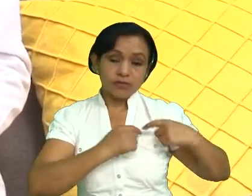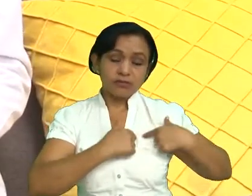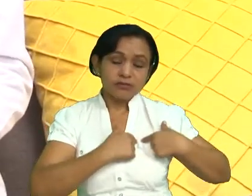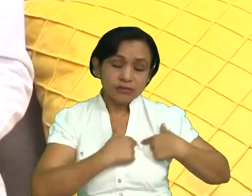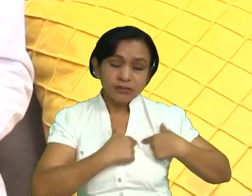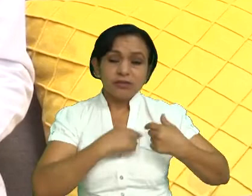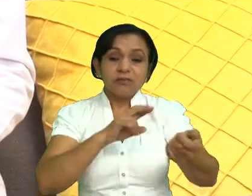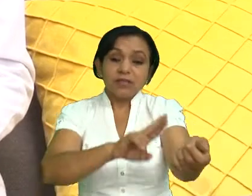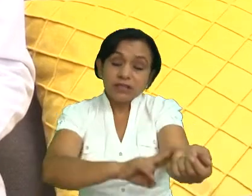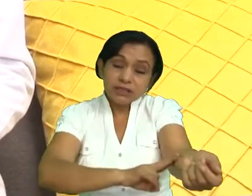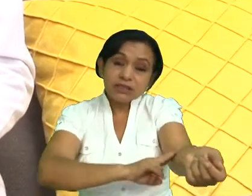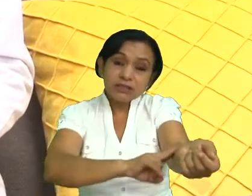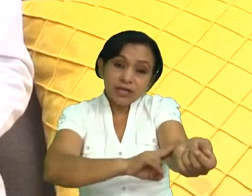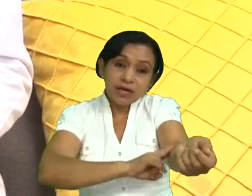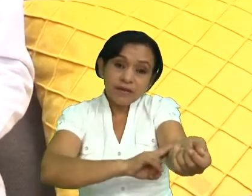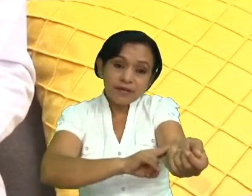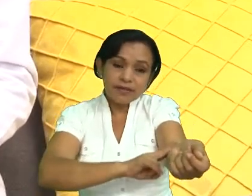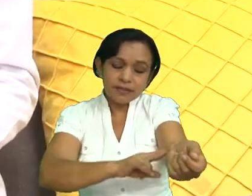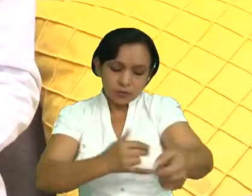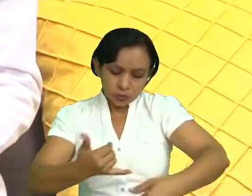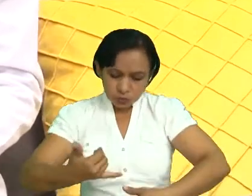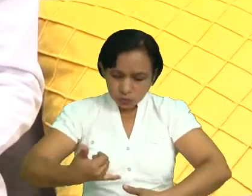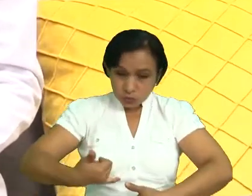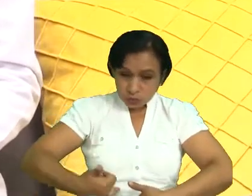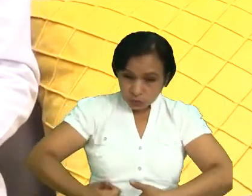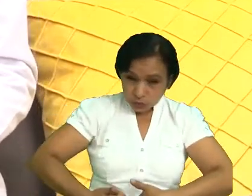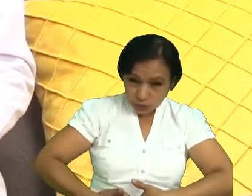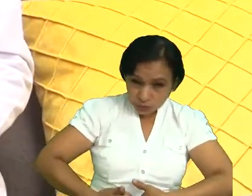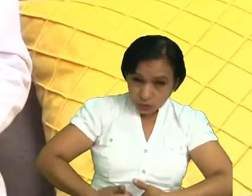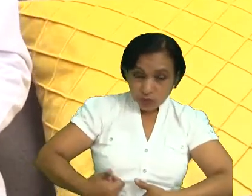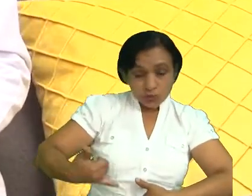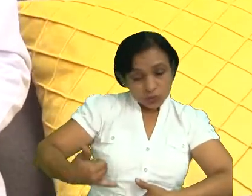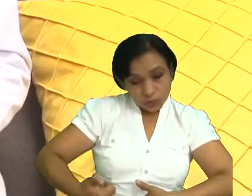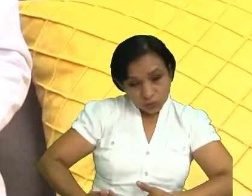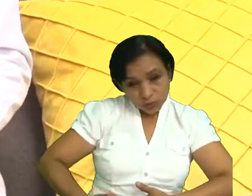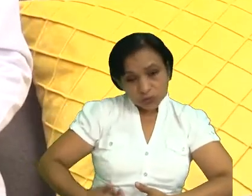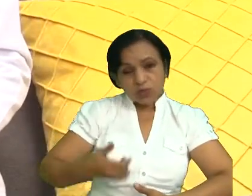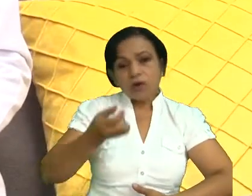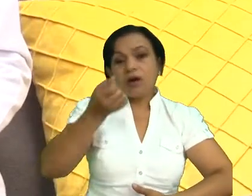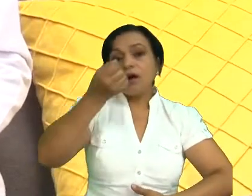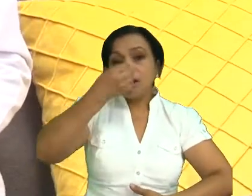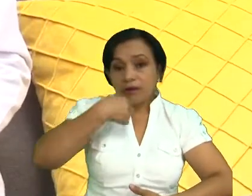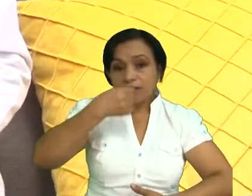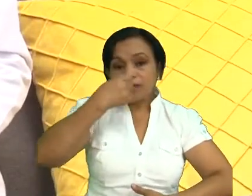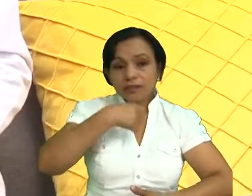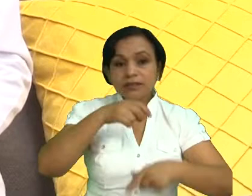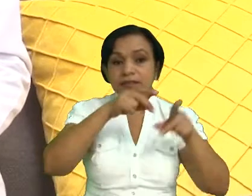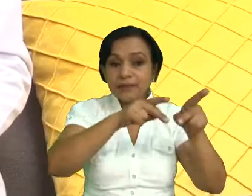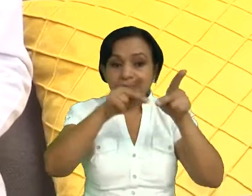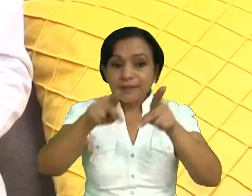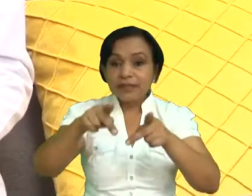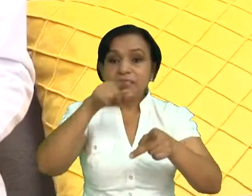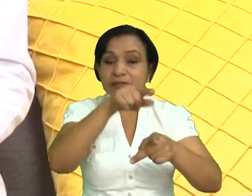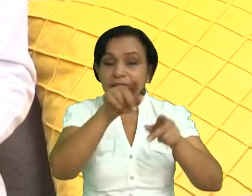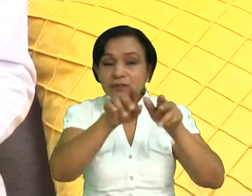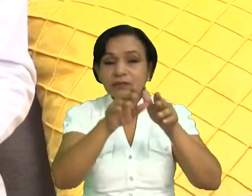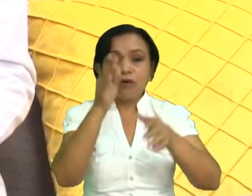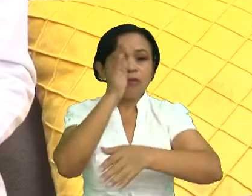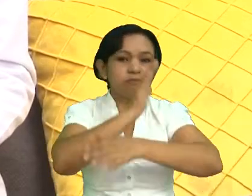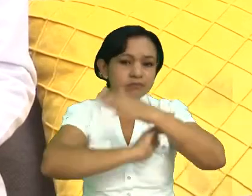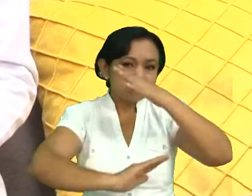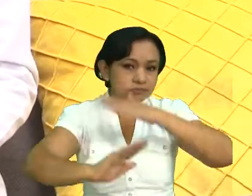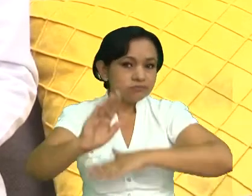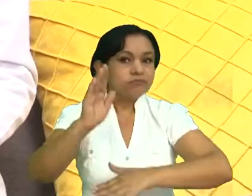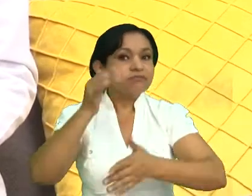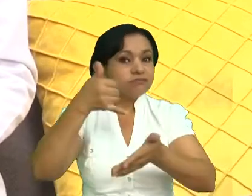son diabéticas, que se ponen insulina o que toman este medicamento tomado, los pacientes con algún tipo de discapacidad también